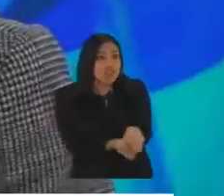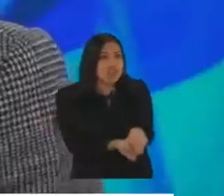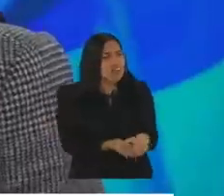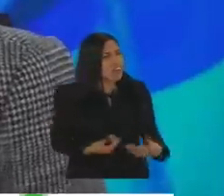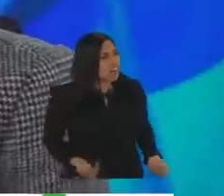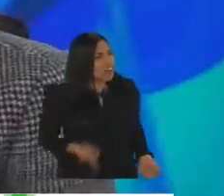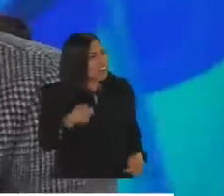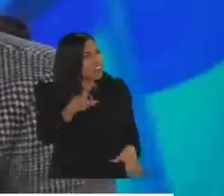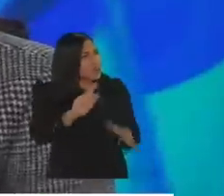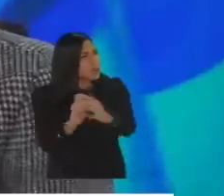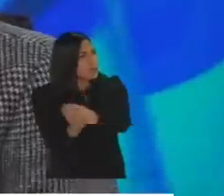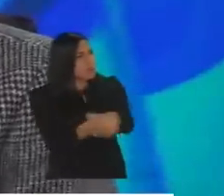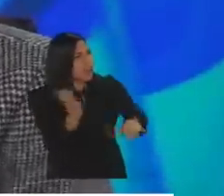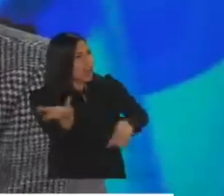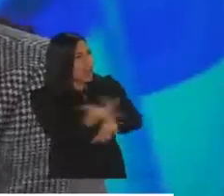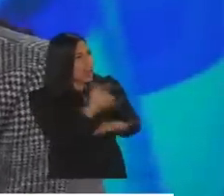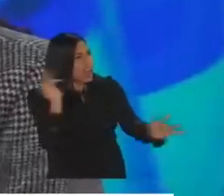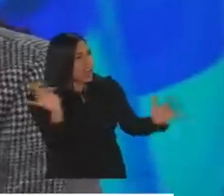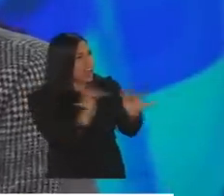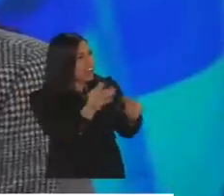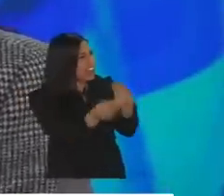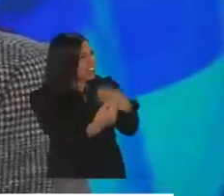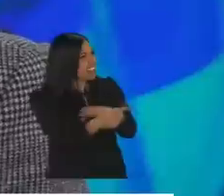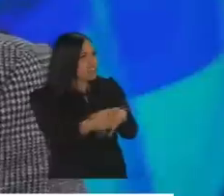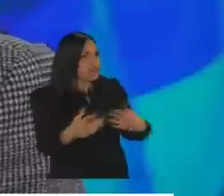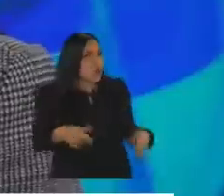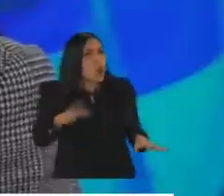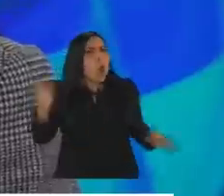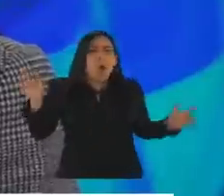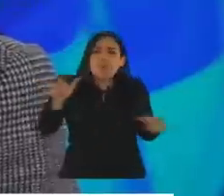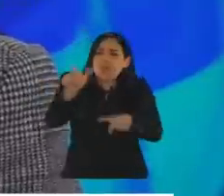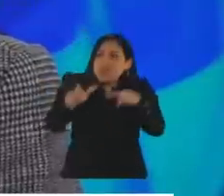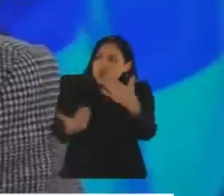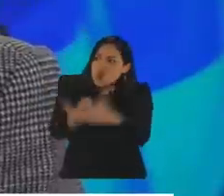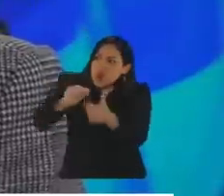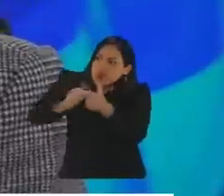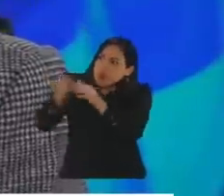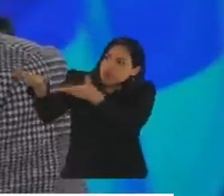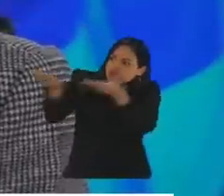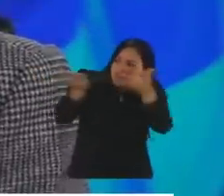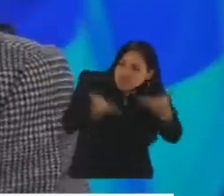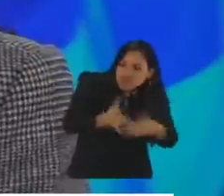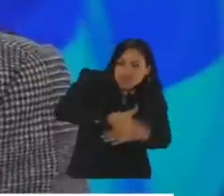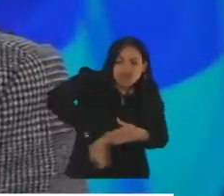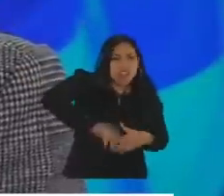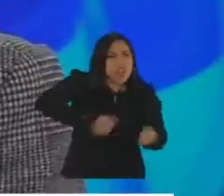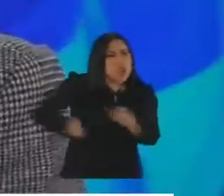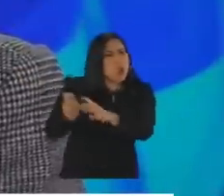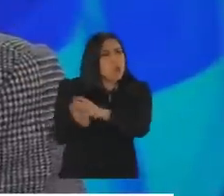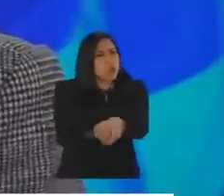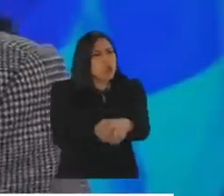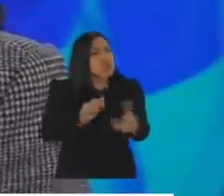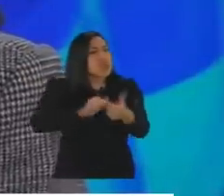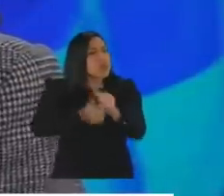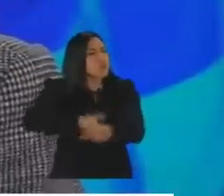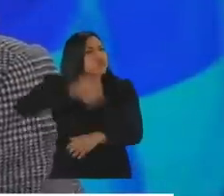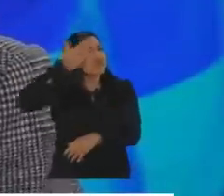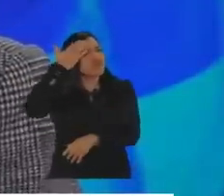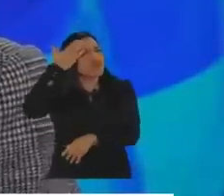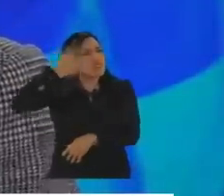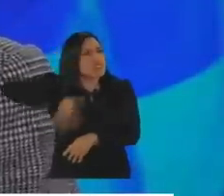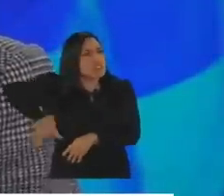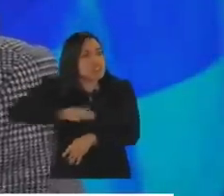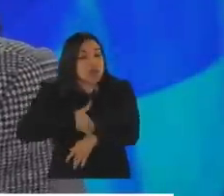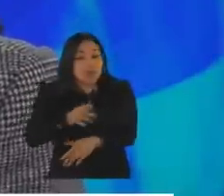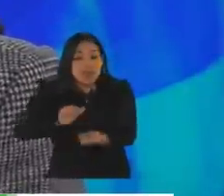hace el torneo de golf con el arte? Entonces queremos es la manera de atraer un público nuevo, Juan. Es que uno dice, la gente que está en el deporte muchas veces no está en